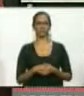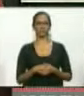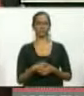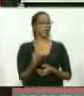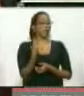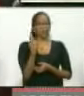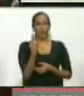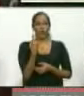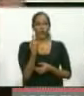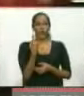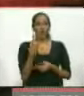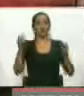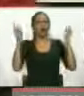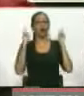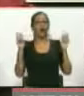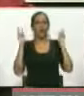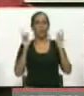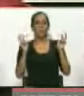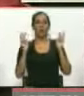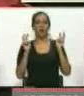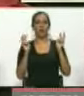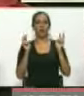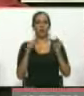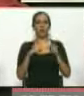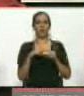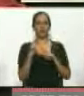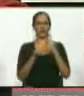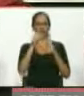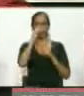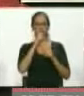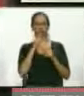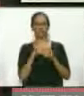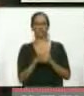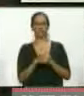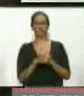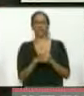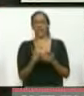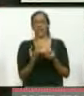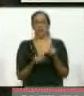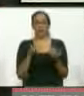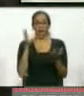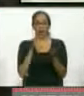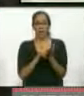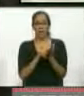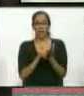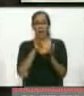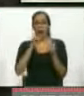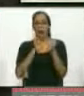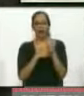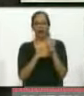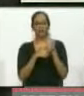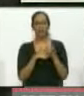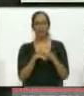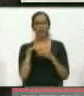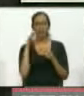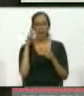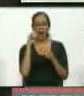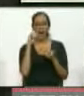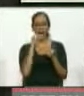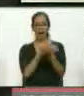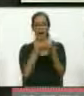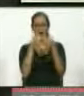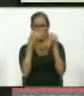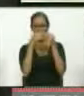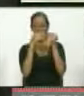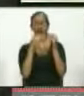único que supuestamente que fue lo único que hizo este año que fue lo que aprobó el one way los 20 millones de dólares para